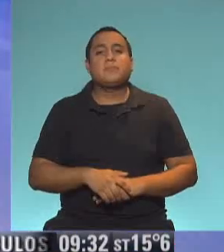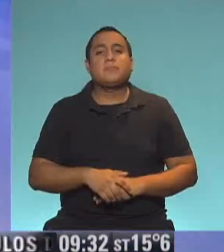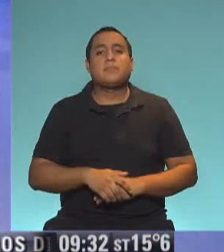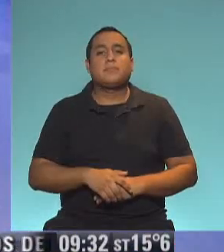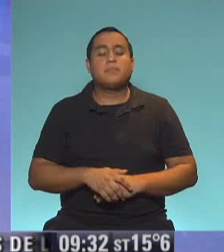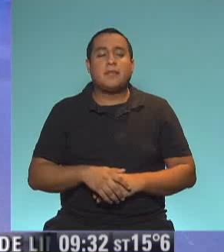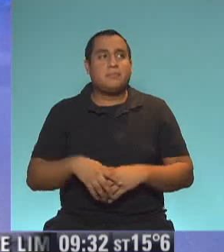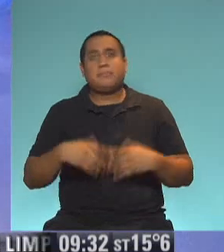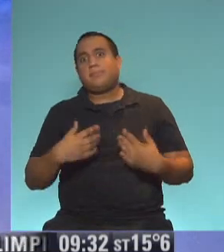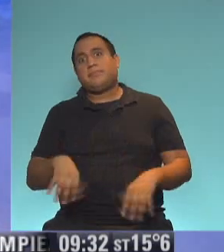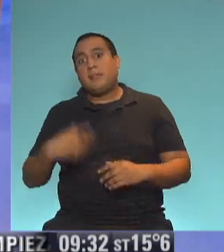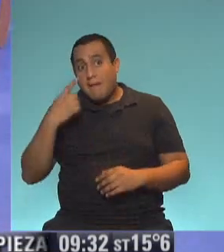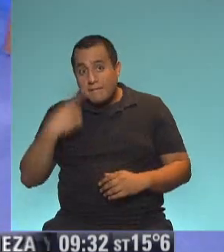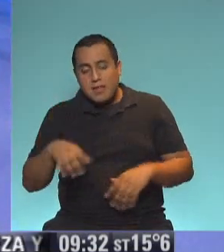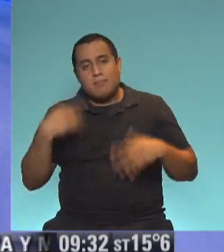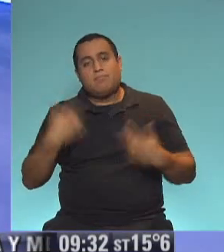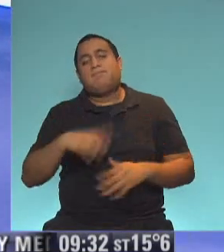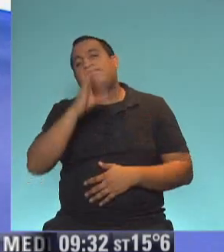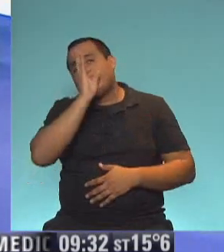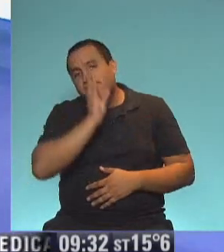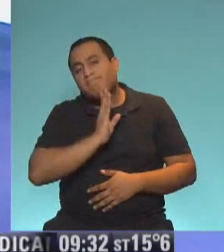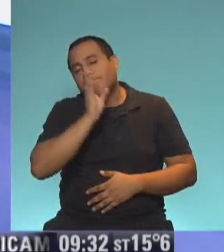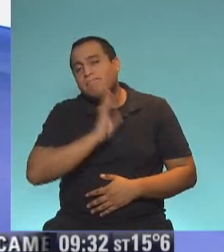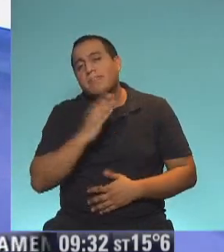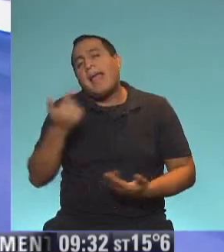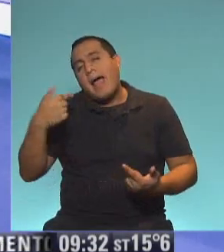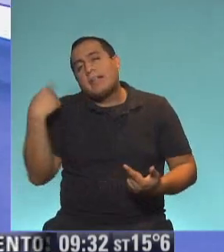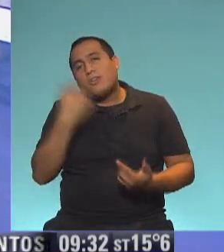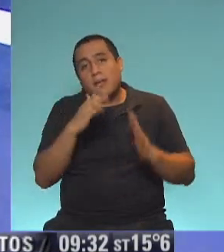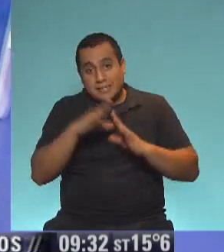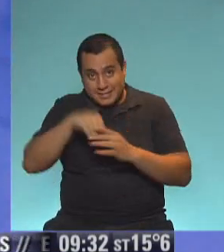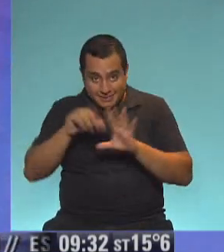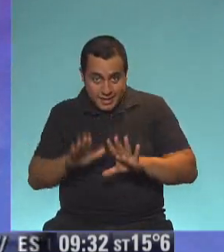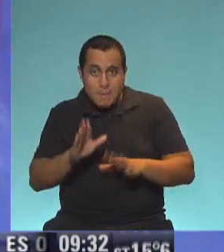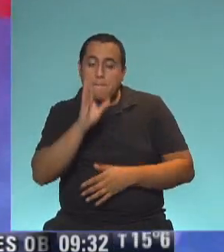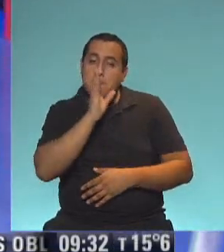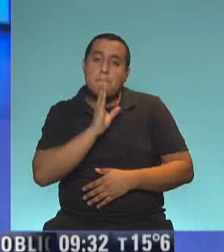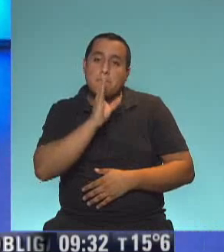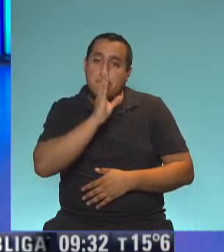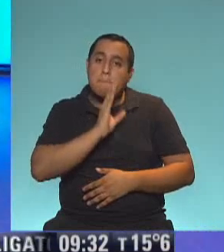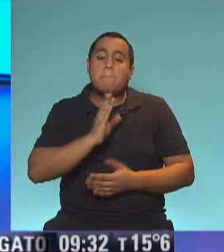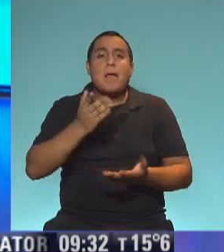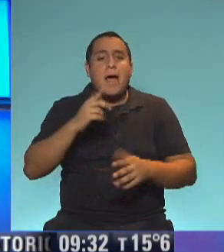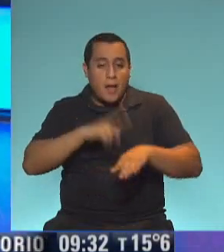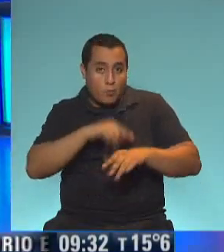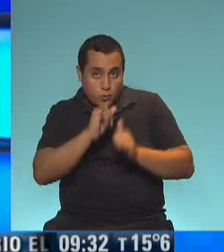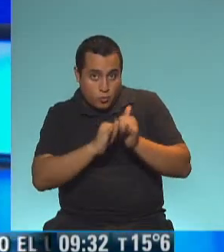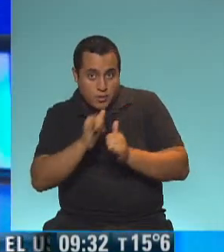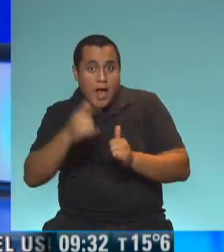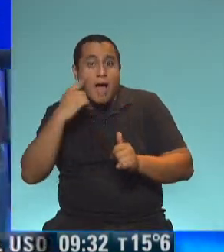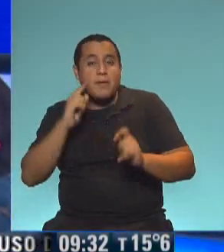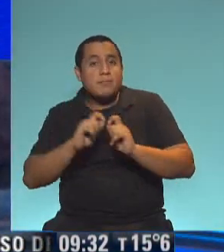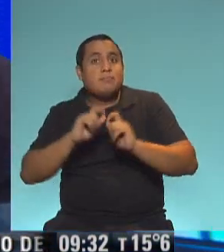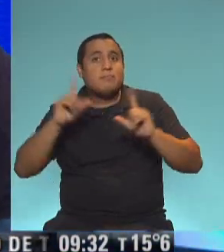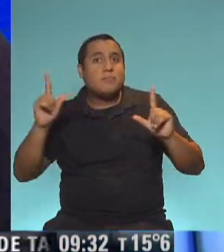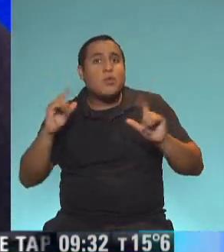Adiós. ¿Viste cómo es? Hay que tener paciencia en esta cuarentena. Y bueno, hablamos de las recomendaciones y ahora vamos a ver a Niña,